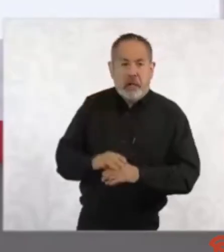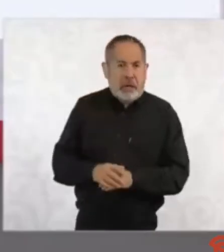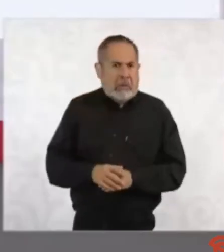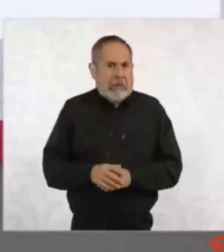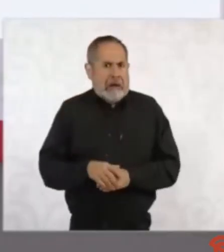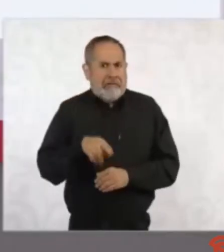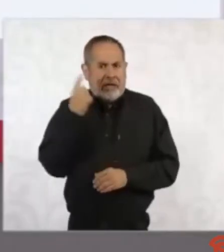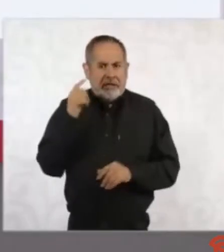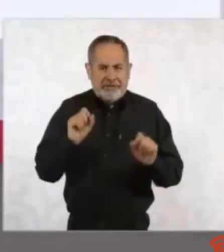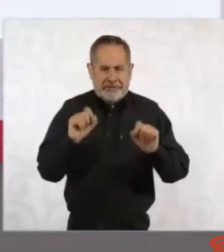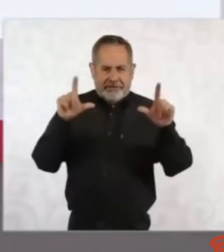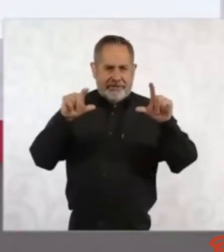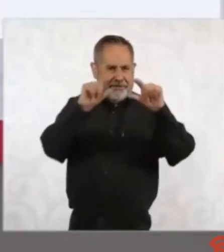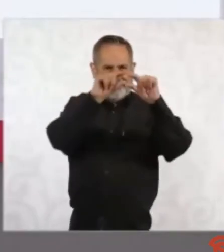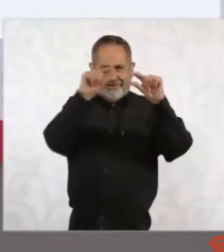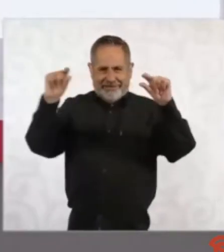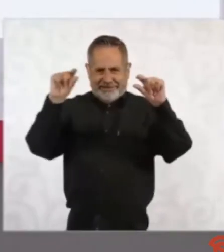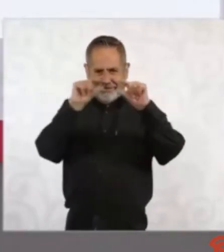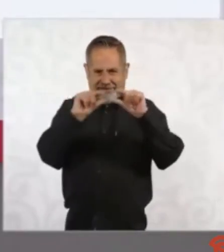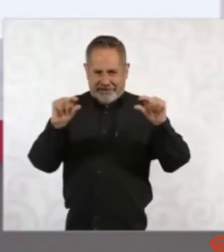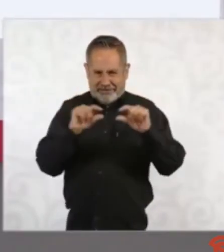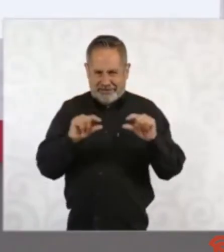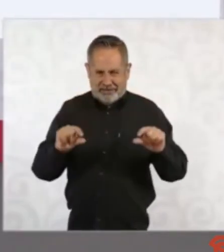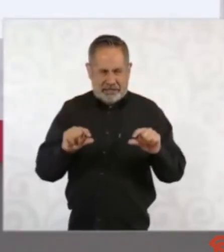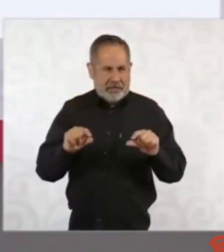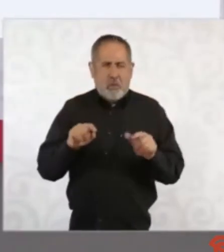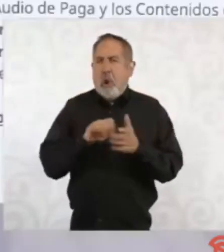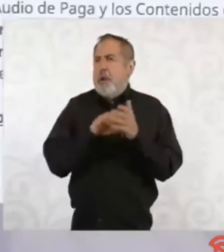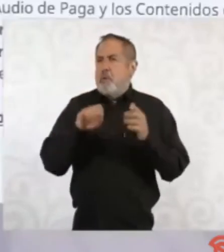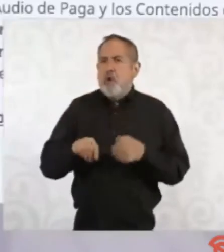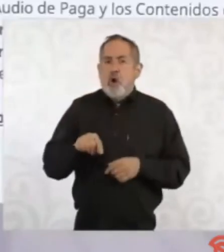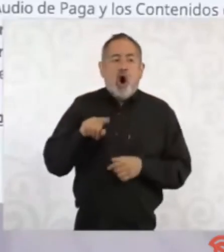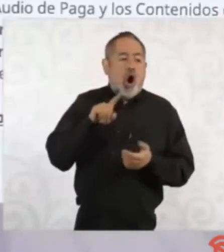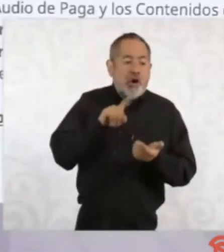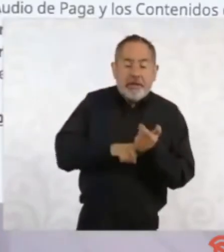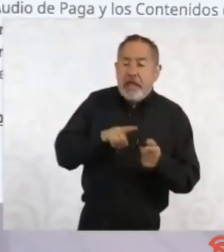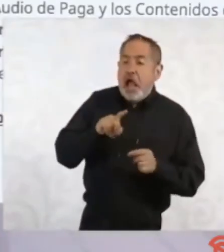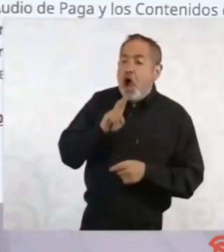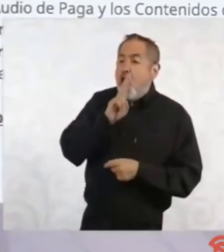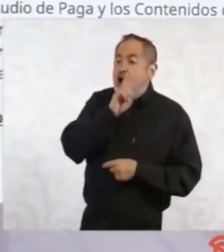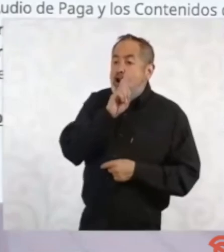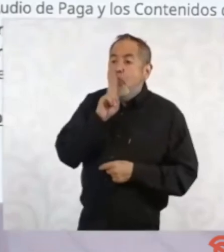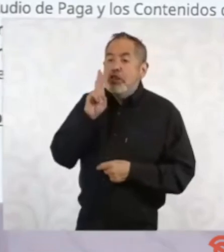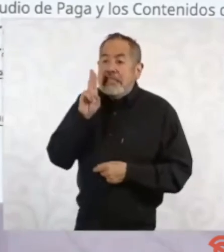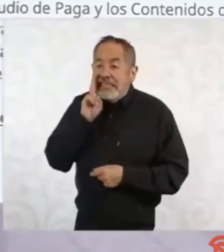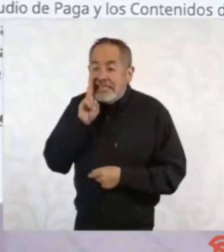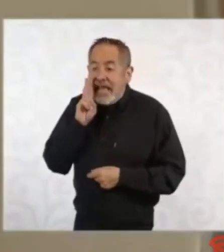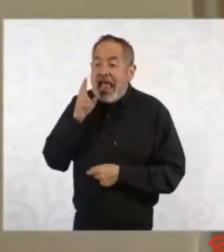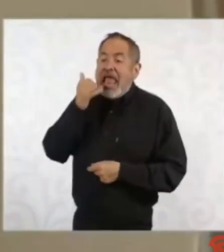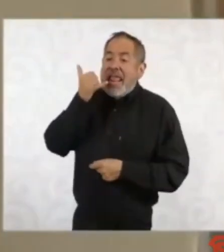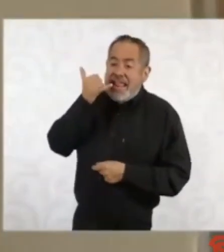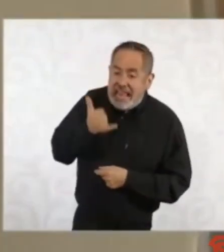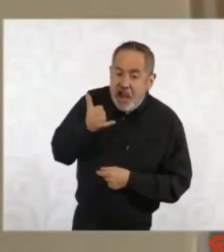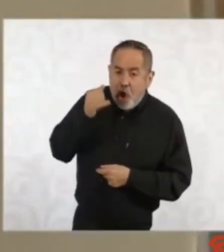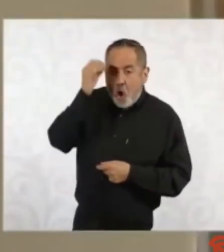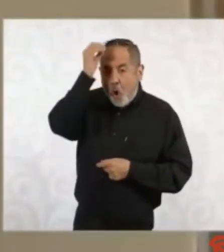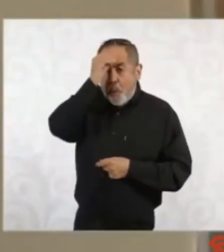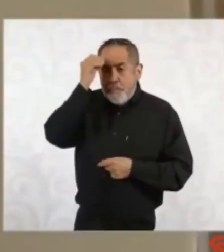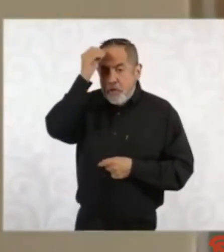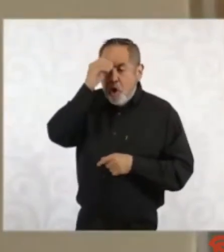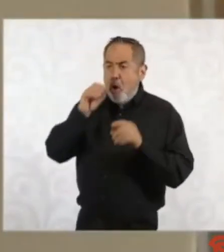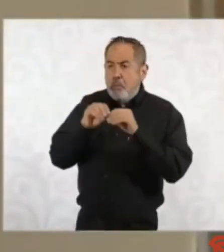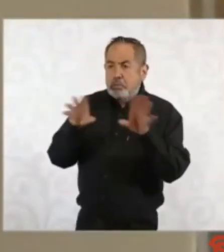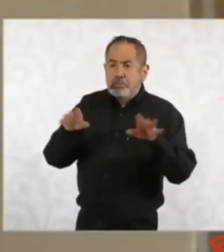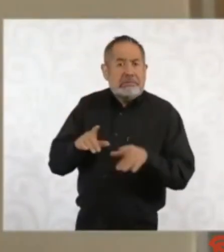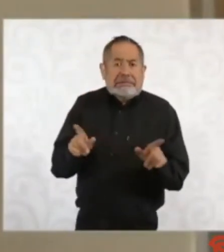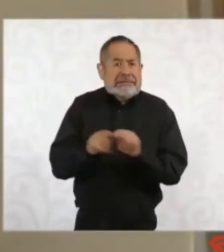dice, en este programa habrá noticias y opiniones.